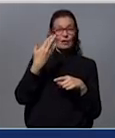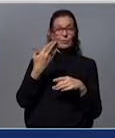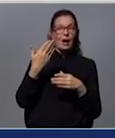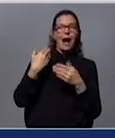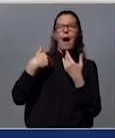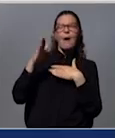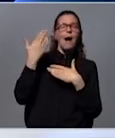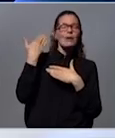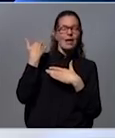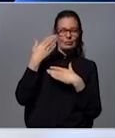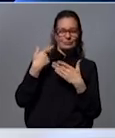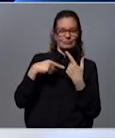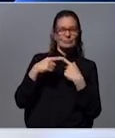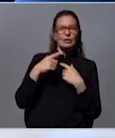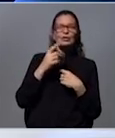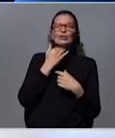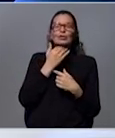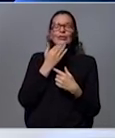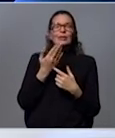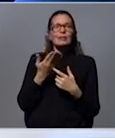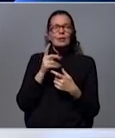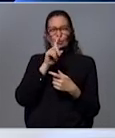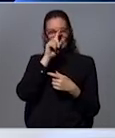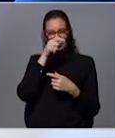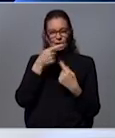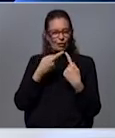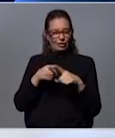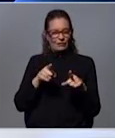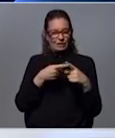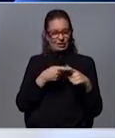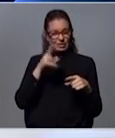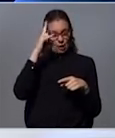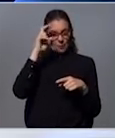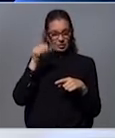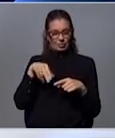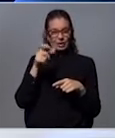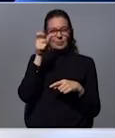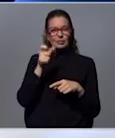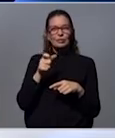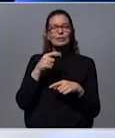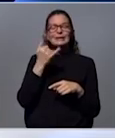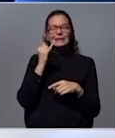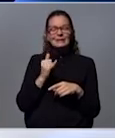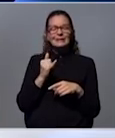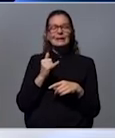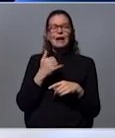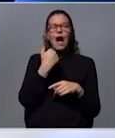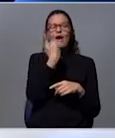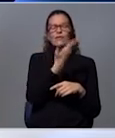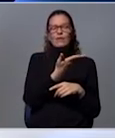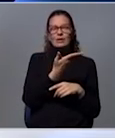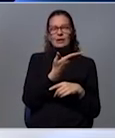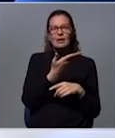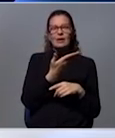de sí en montevideo es distinta a la opinión de la gente lo que sí en el interior es más comunicativo el